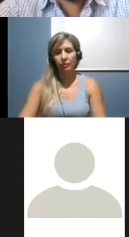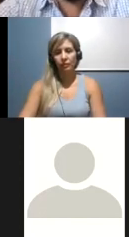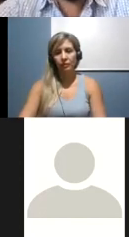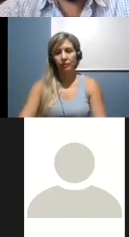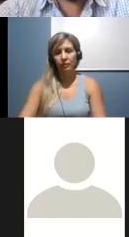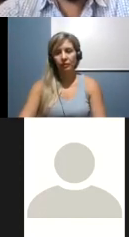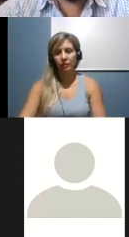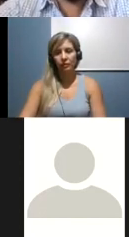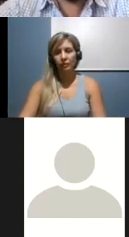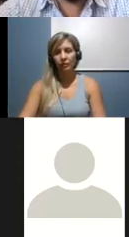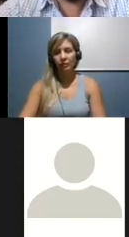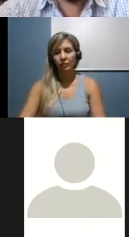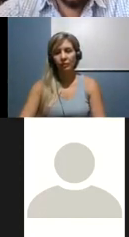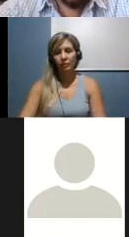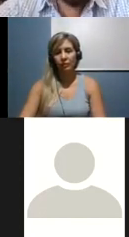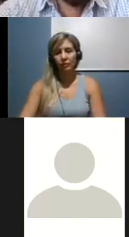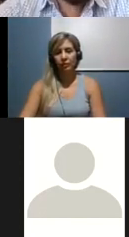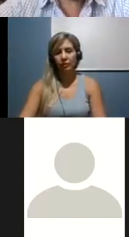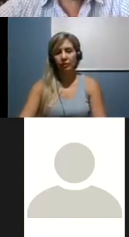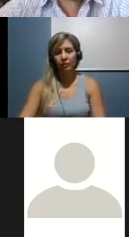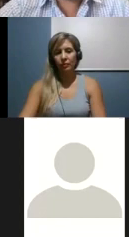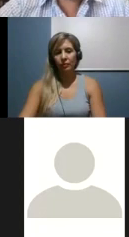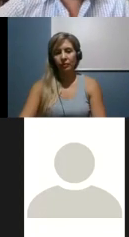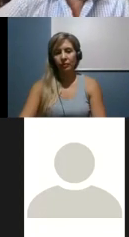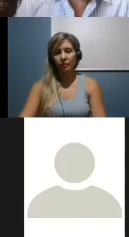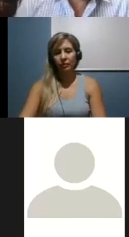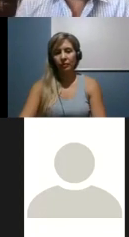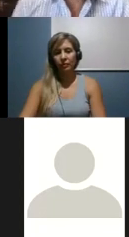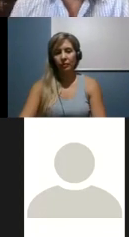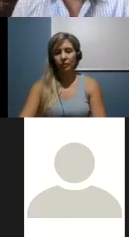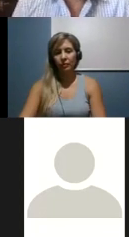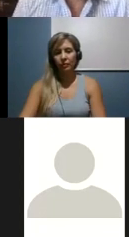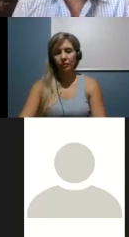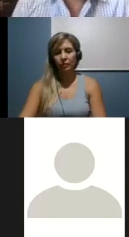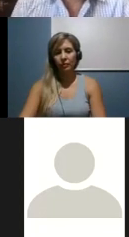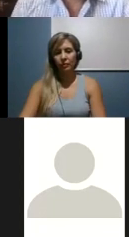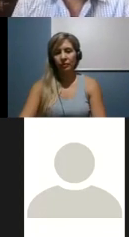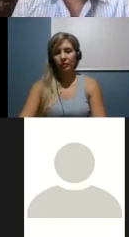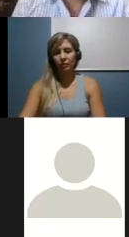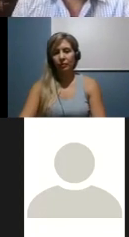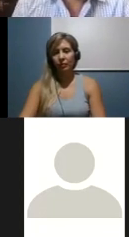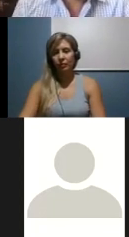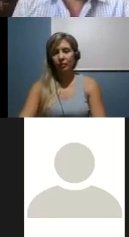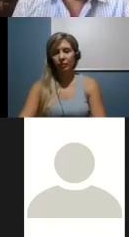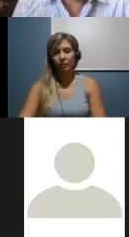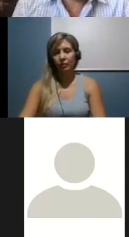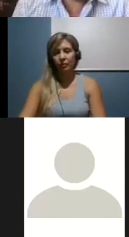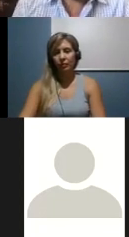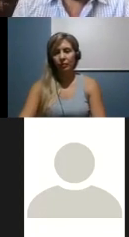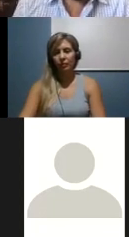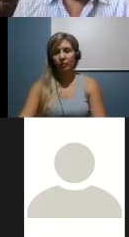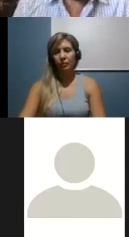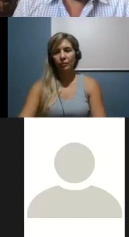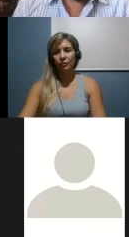no, el agilismo y la resiliencia y lo versátil que se vuelve en las organizaciones y la dinámica organizacional